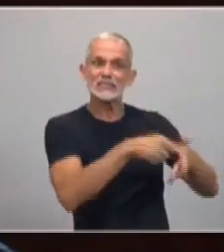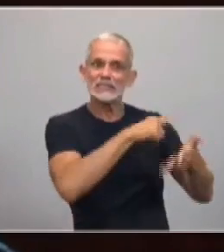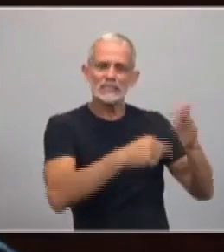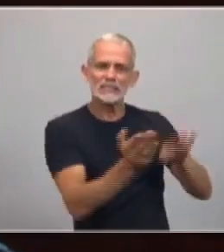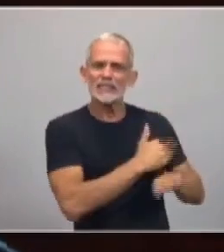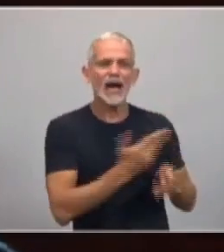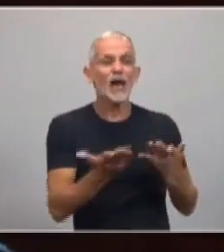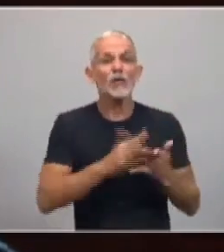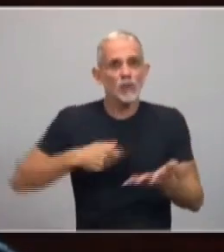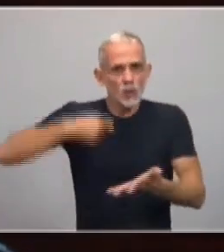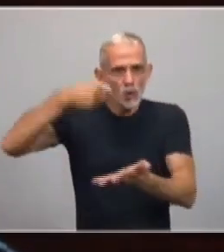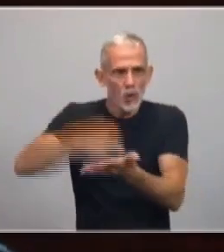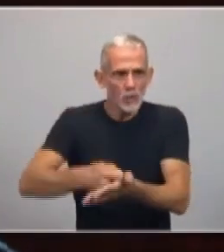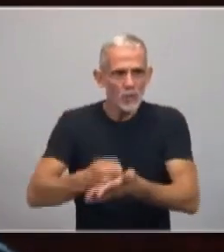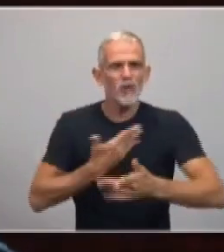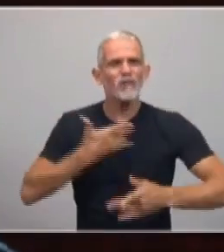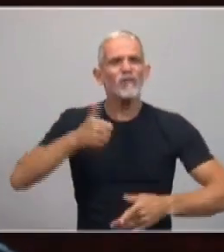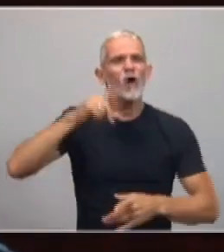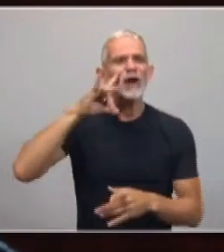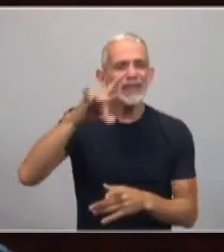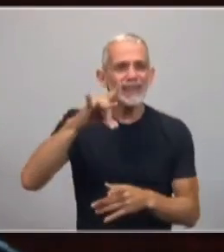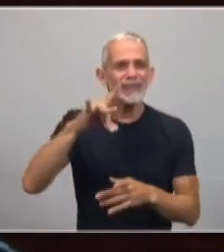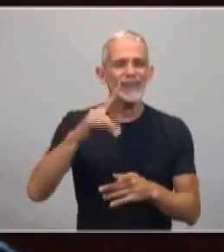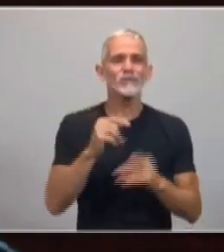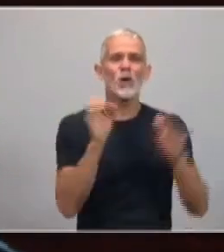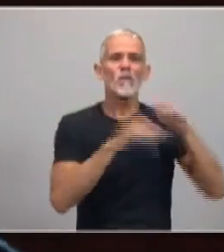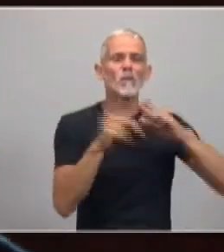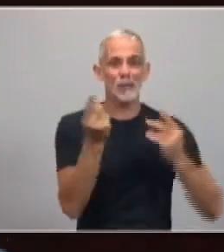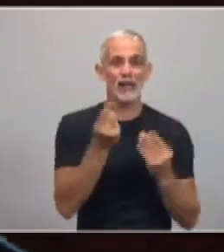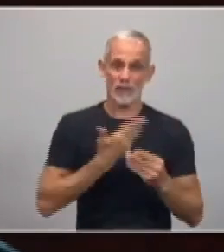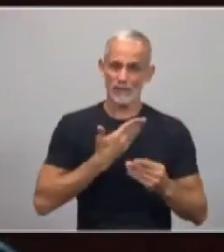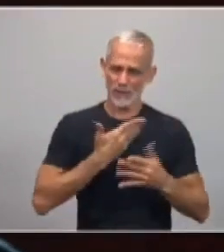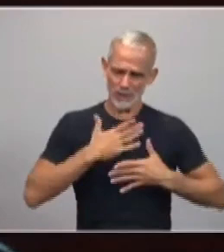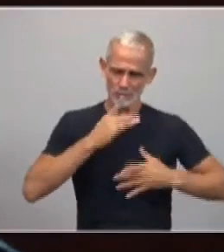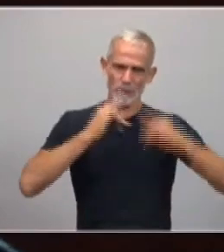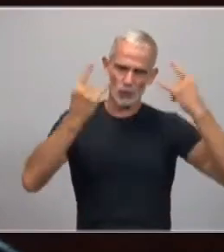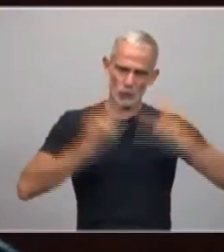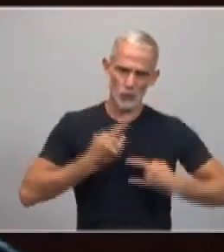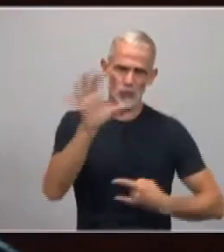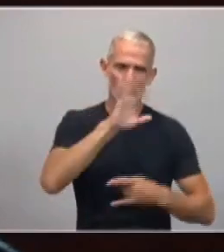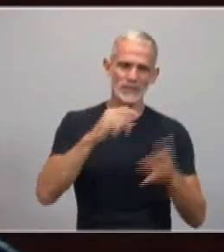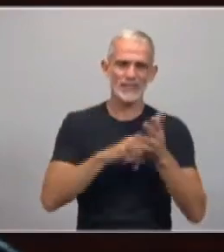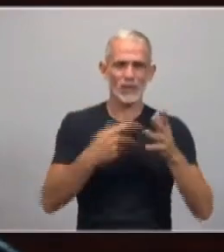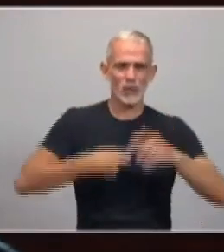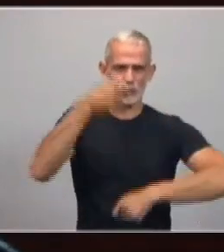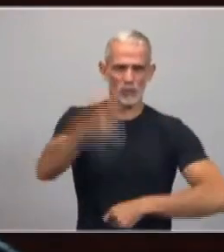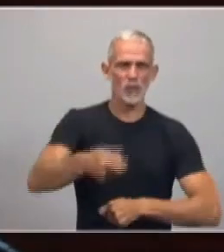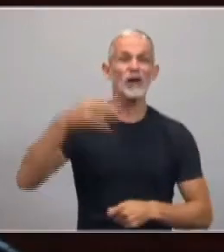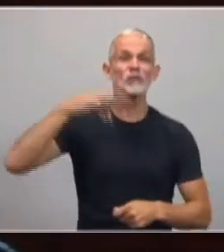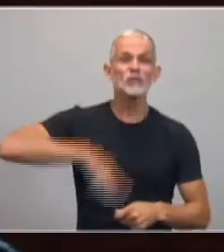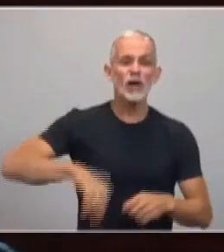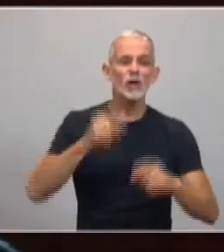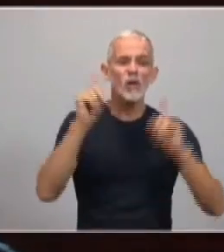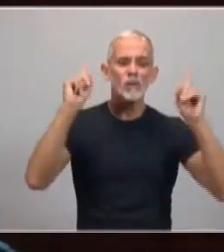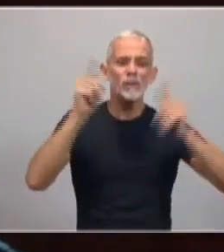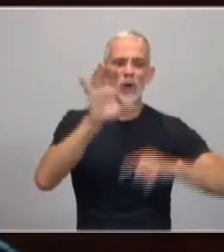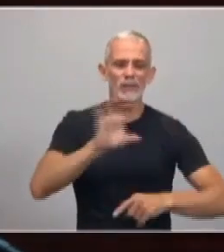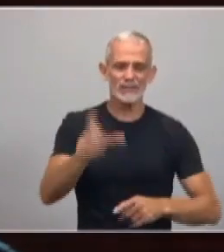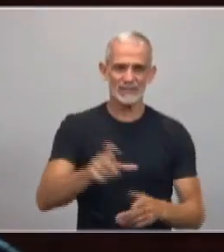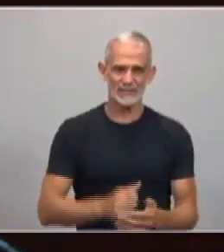adelante el pago del FONID en febrero con fondos provinciales como complemento de los salarios de las y los docentes de la